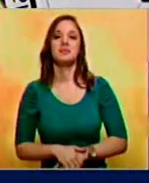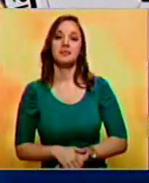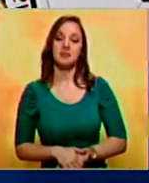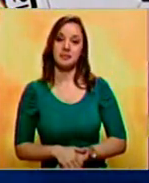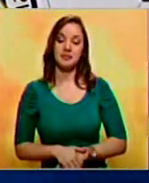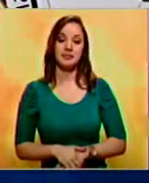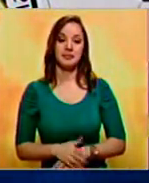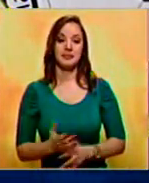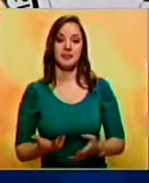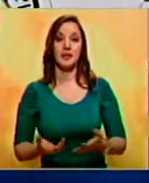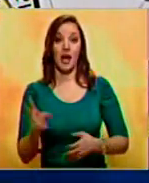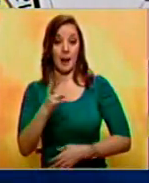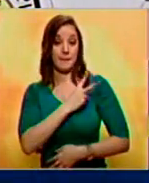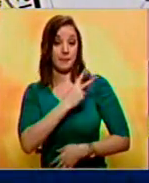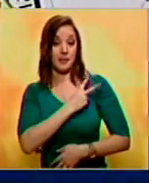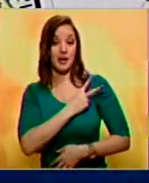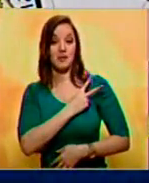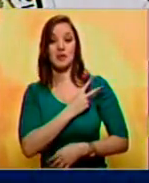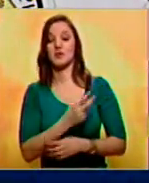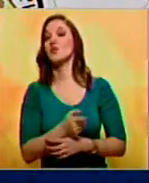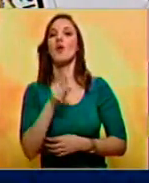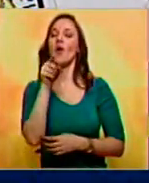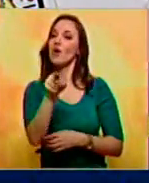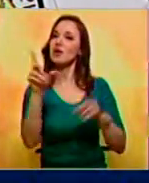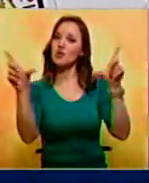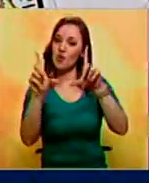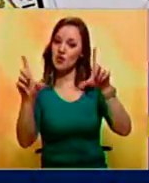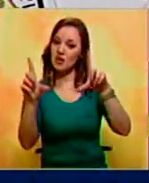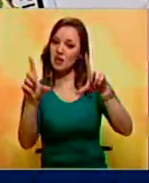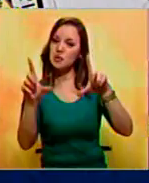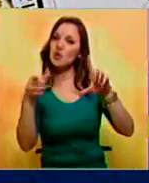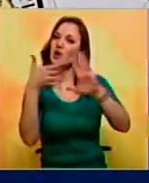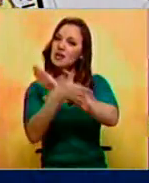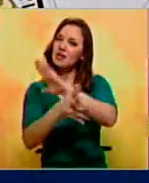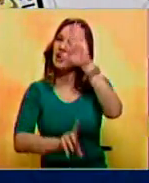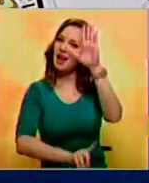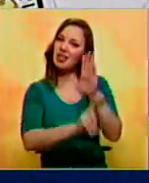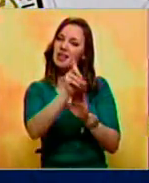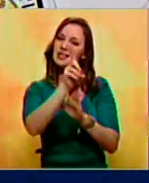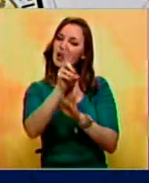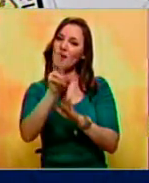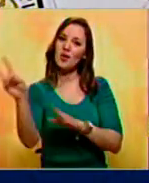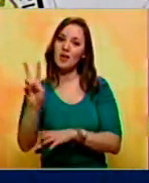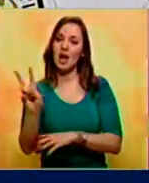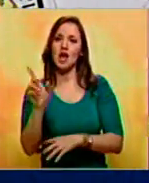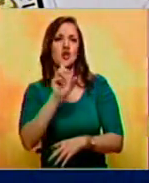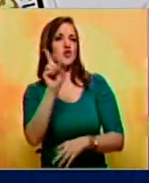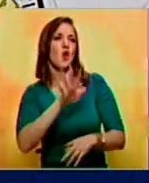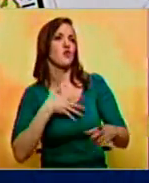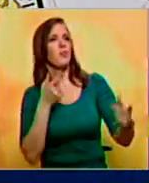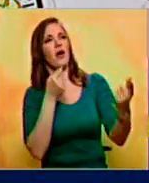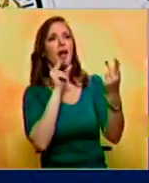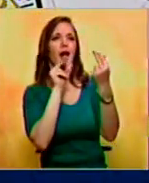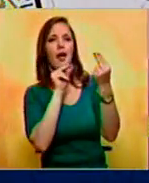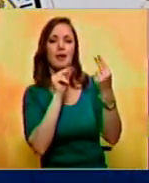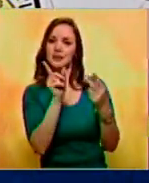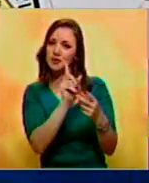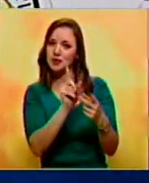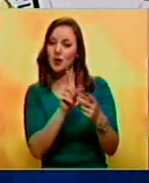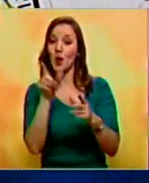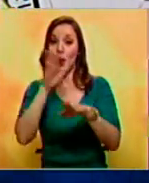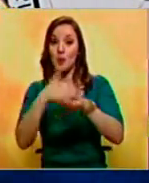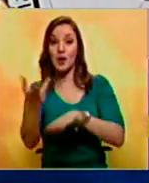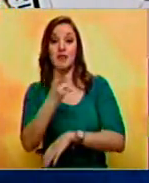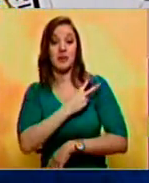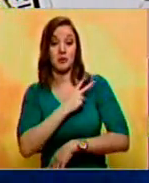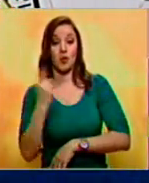Indiscutiblemente, Venevisión es una plataforma para el desarrollo nacional, eso no tiene discusión. El deporte es uno de los muchos bastiones de